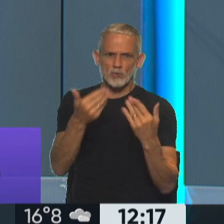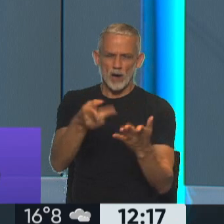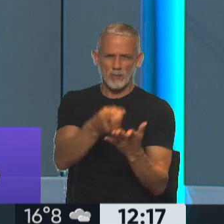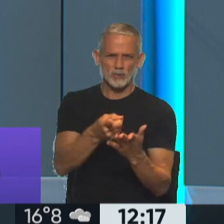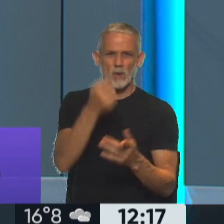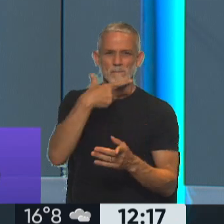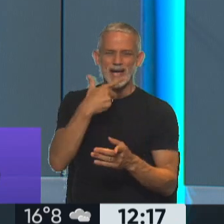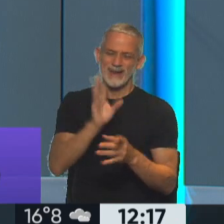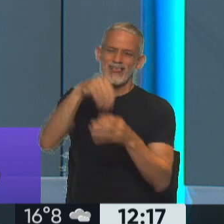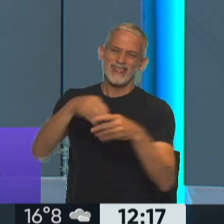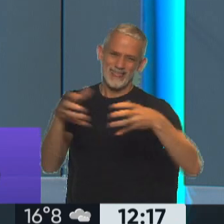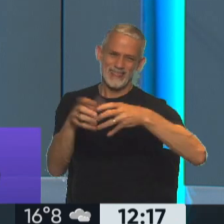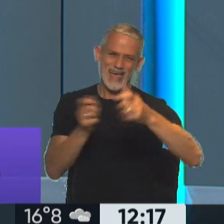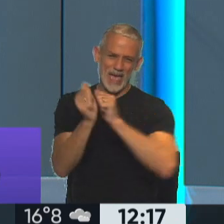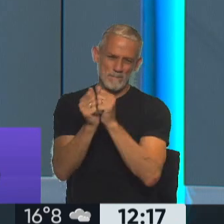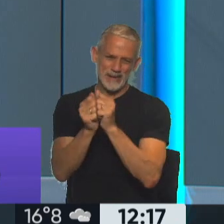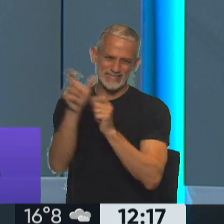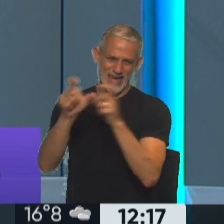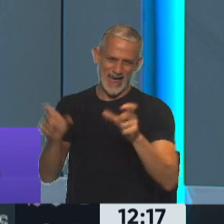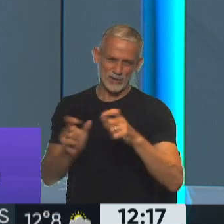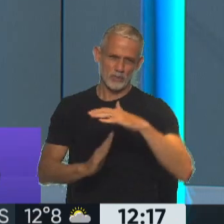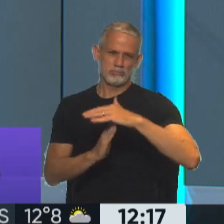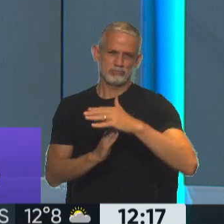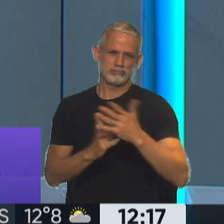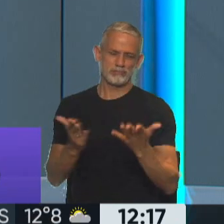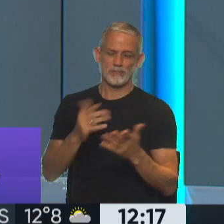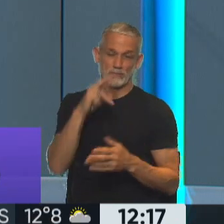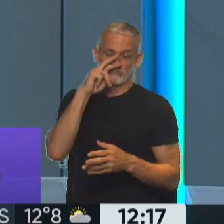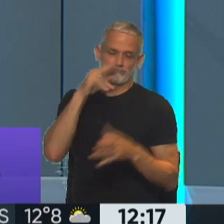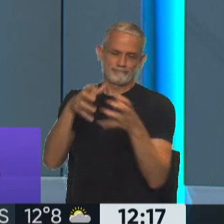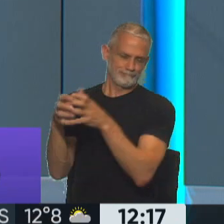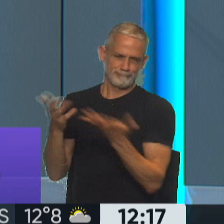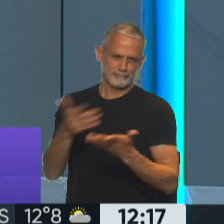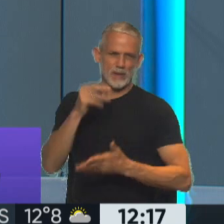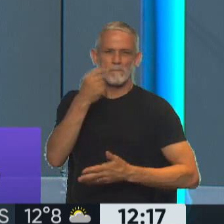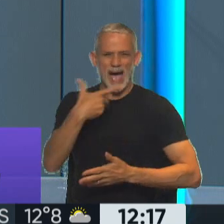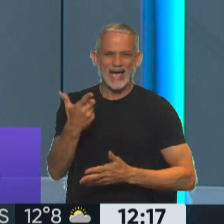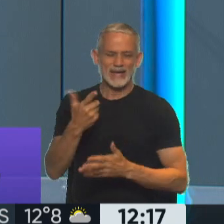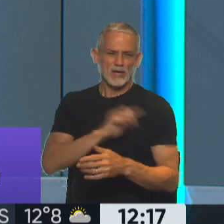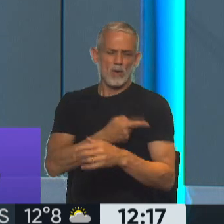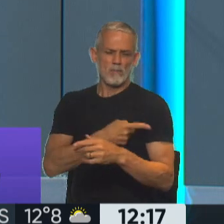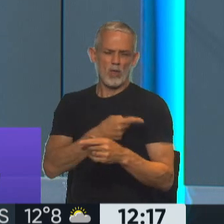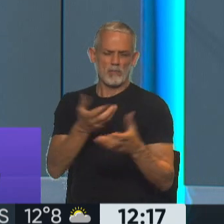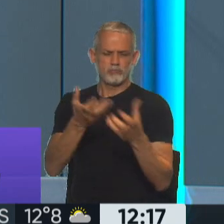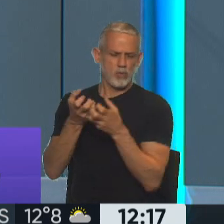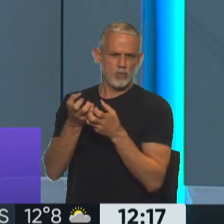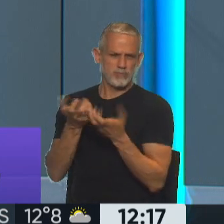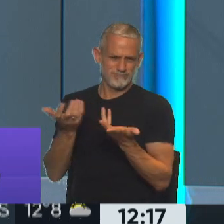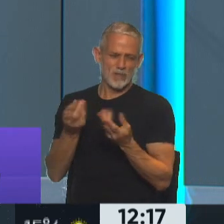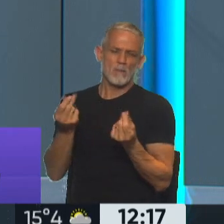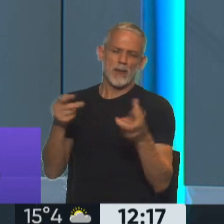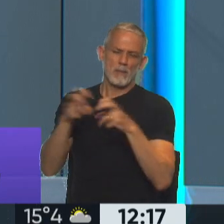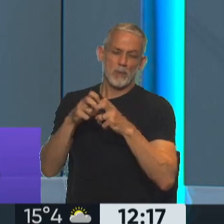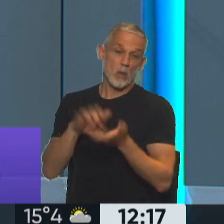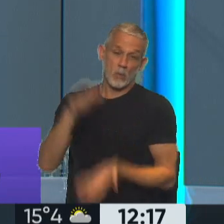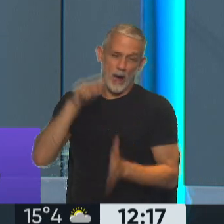Macri pertenece digo en estos términos, a la oligarquía argentina o al poder concentrado. Digo, poder concentrado, es nacido y